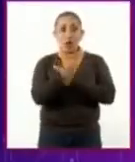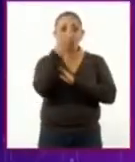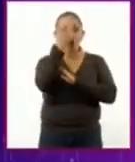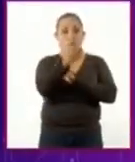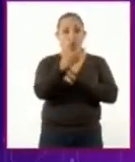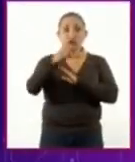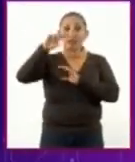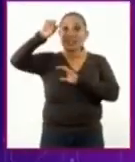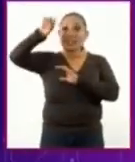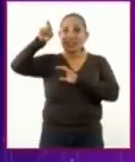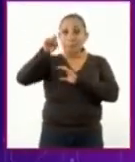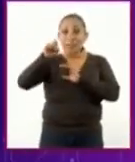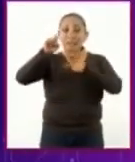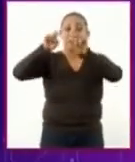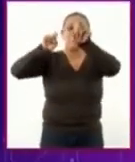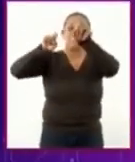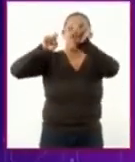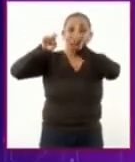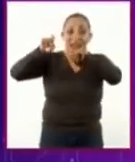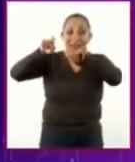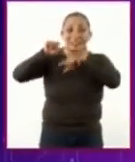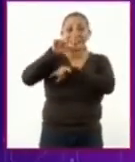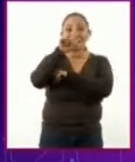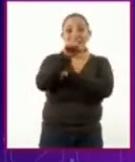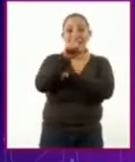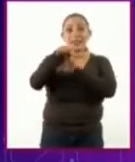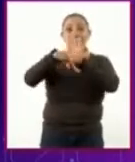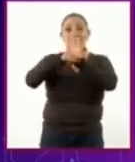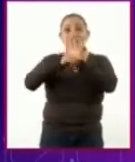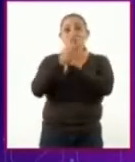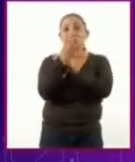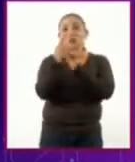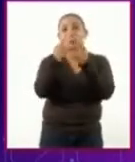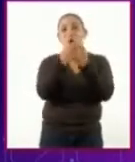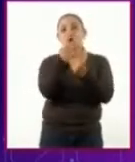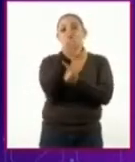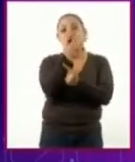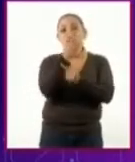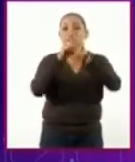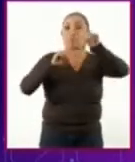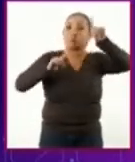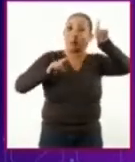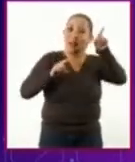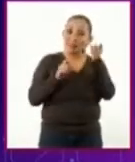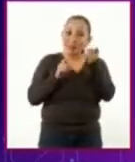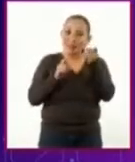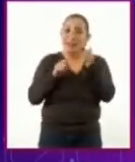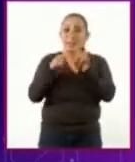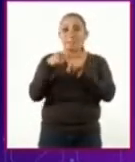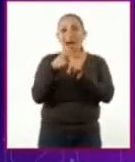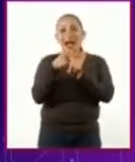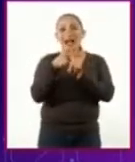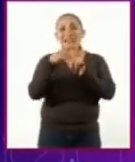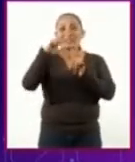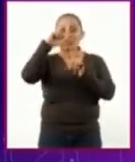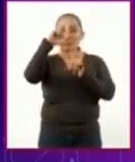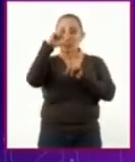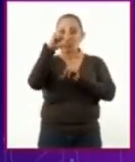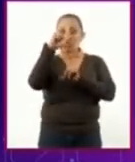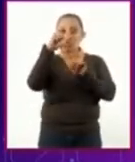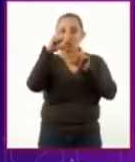se abre llave, se abre paréntesis, 16 menos 4 por 2, se cierra paréntesis, más se abre